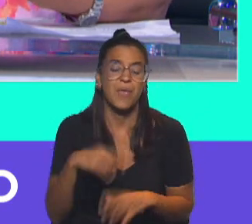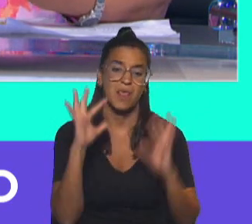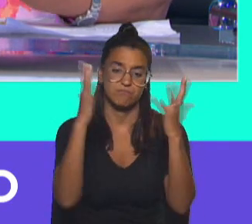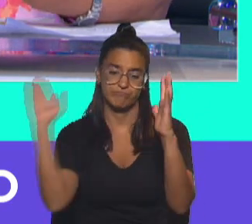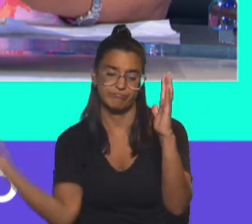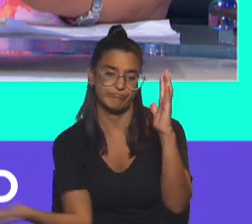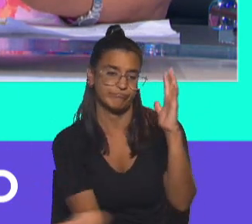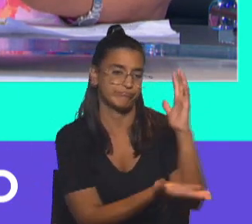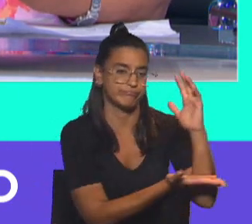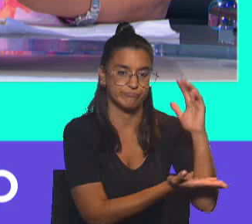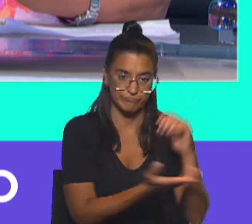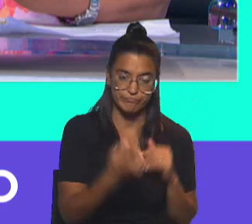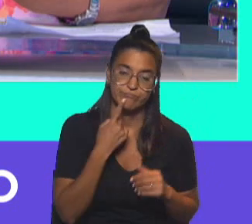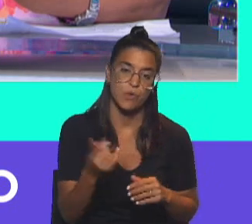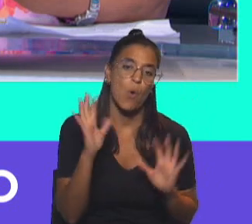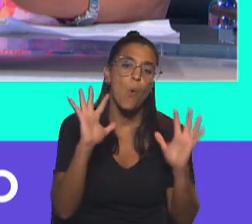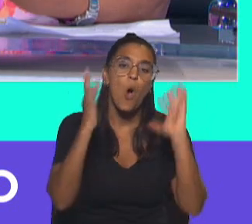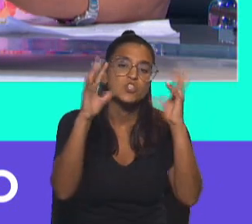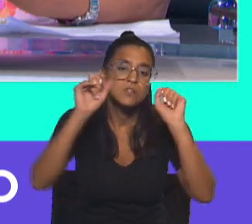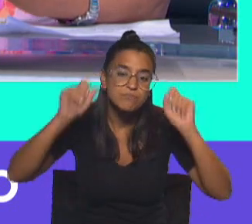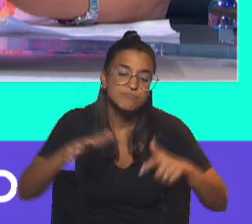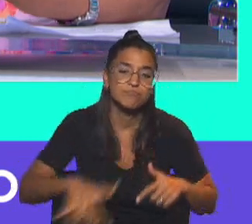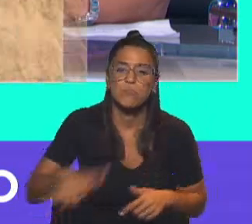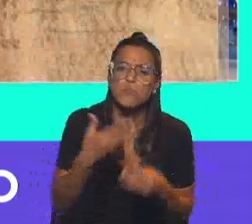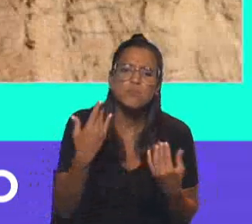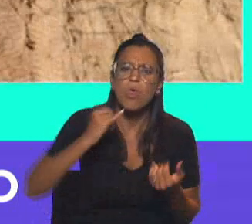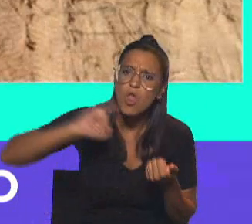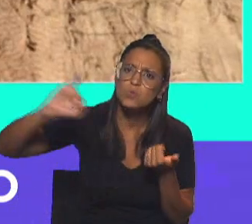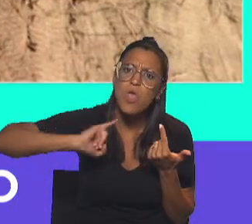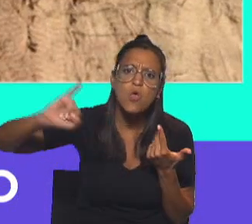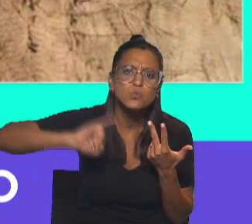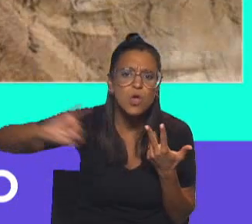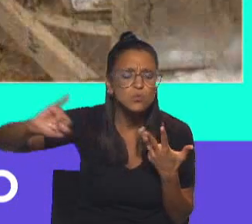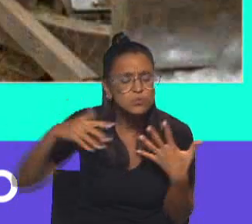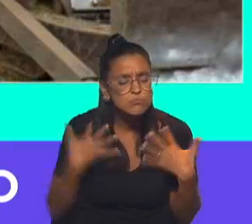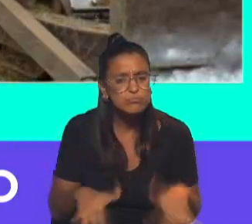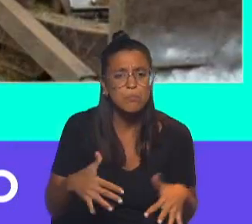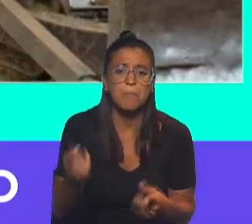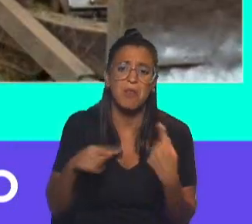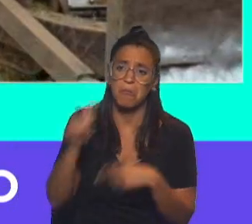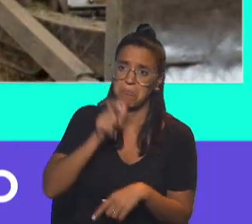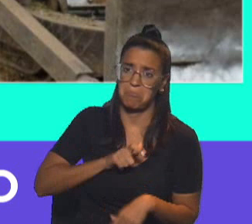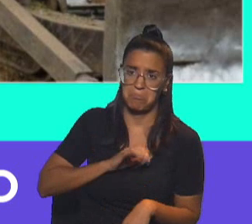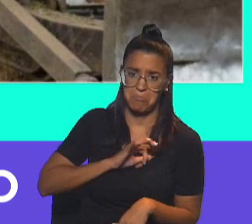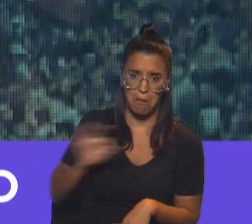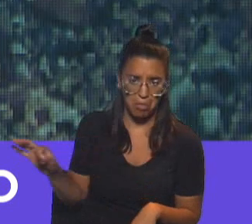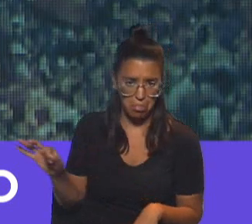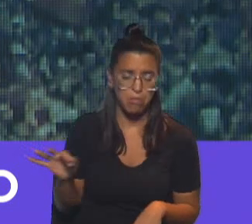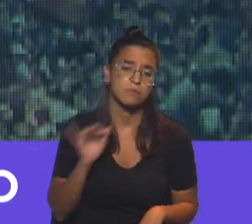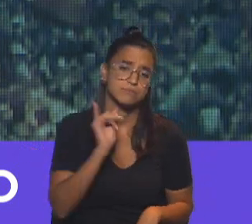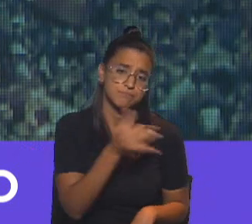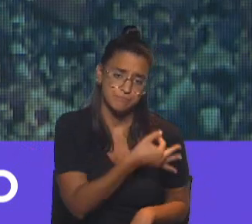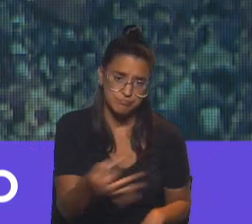desmonte indiscriminado del bosque nativo. Tantas veces denunciados, ¿no? Sí. Tantas veces denunciados con pocas respuestas, lamentablemente. Así